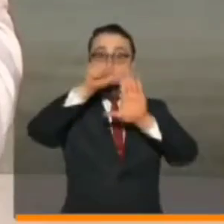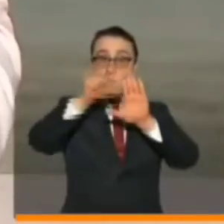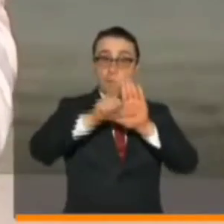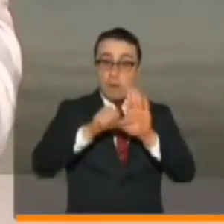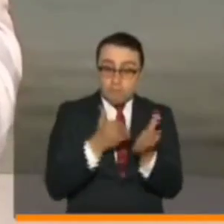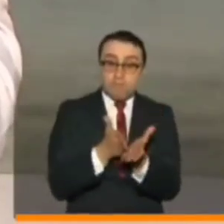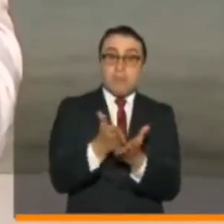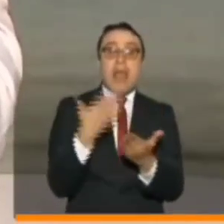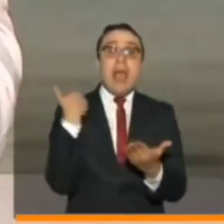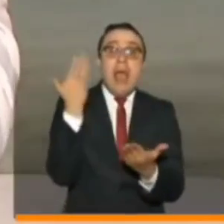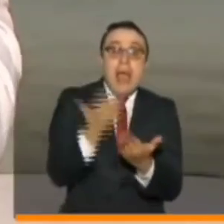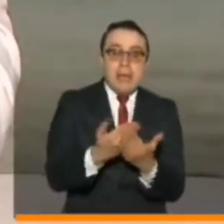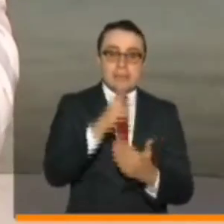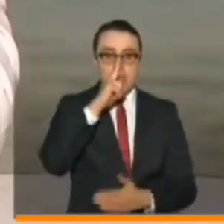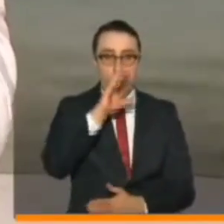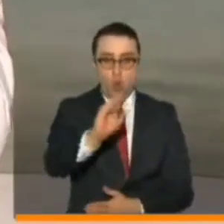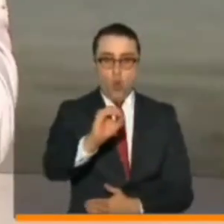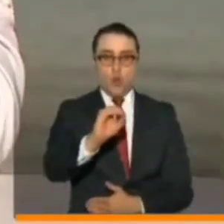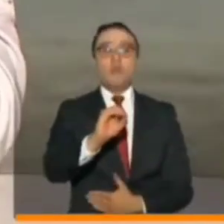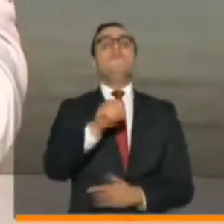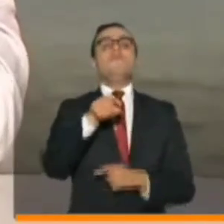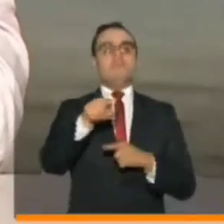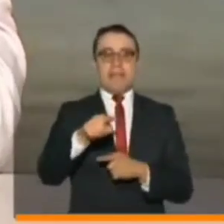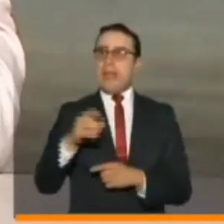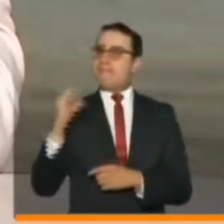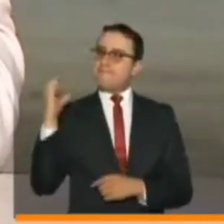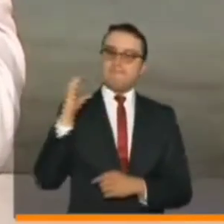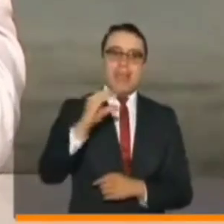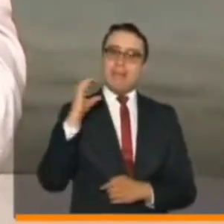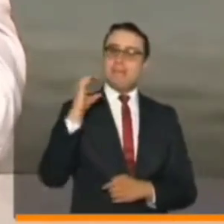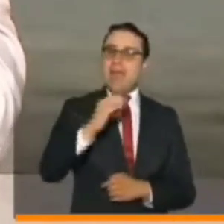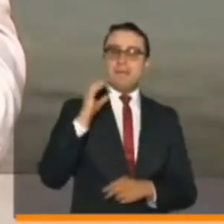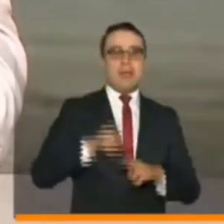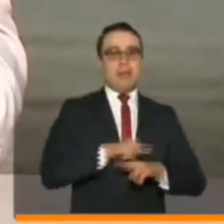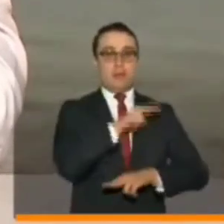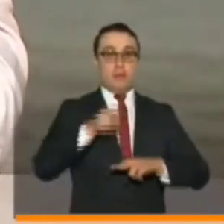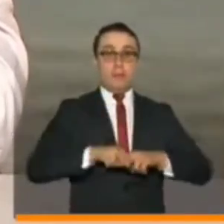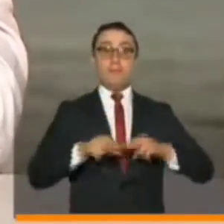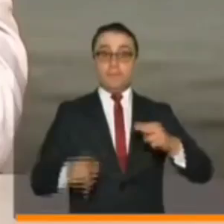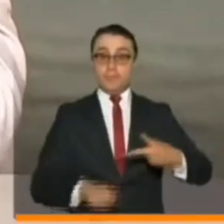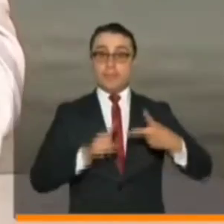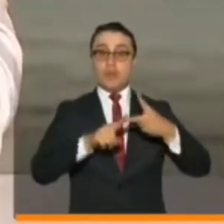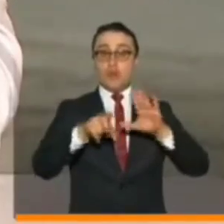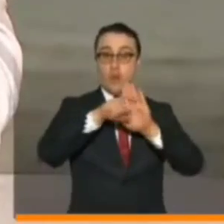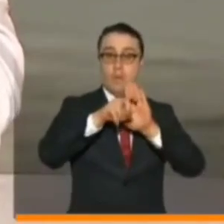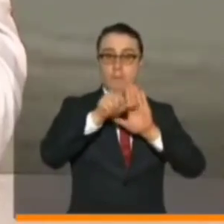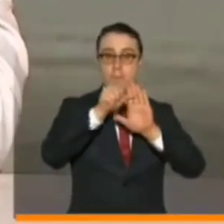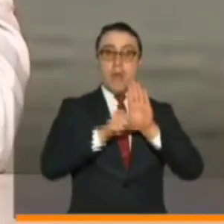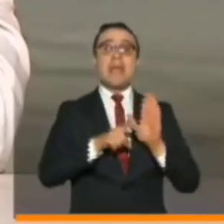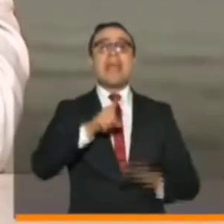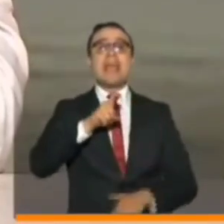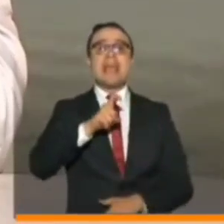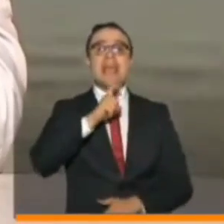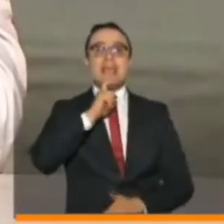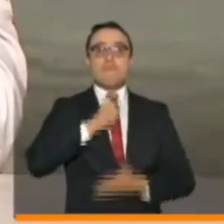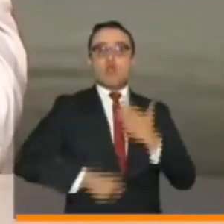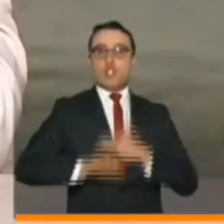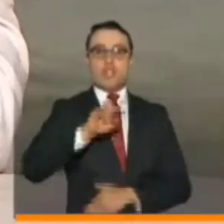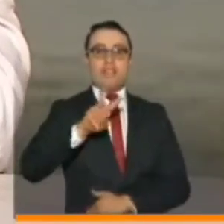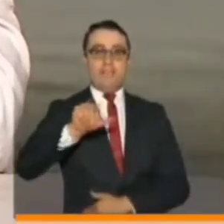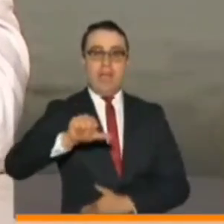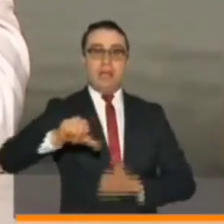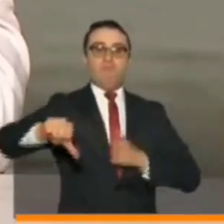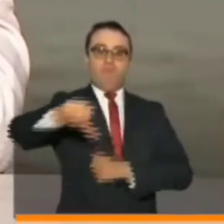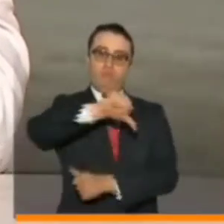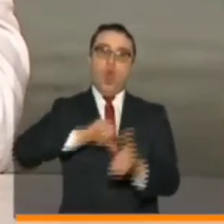junio. Sigue con sus giros de manera regular. Segundo programa, devolución del IVA. El año pasado lo cerramos con